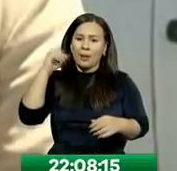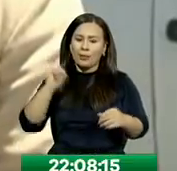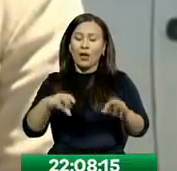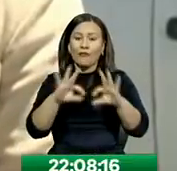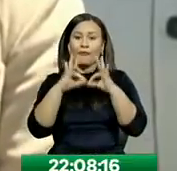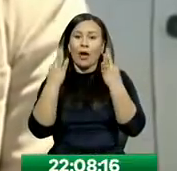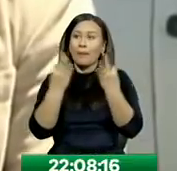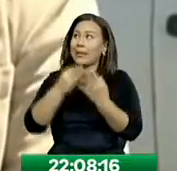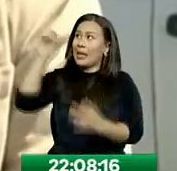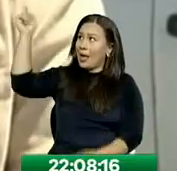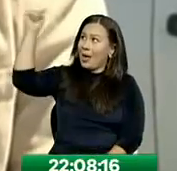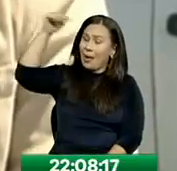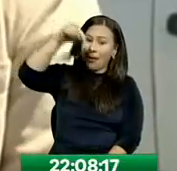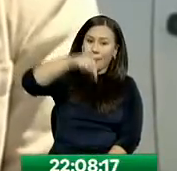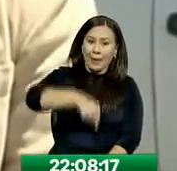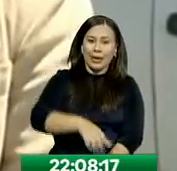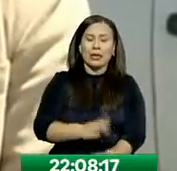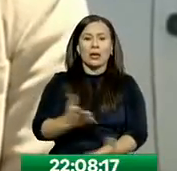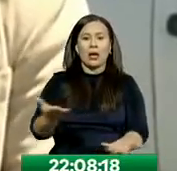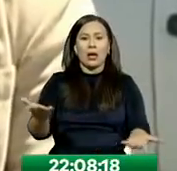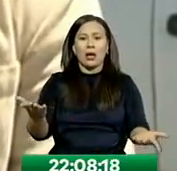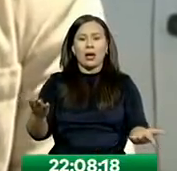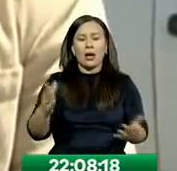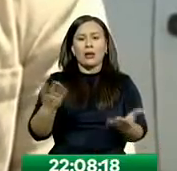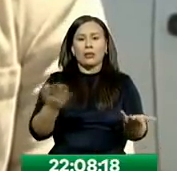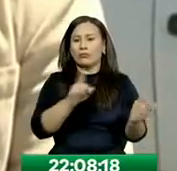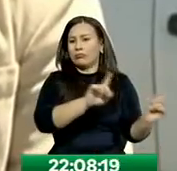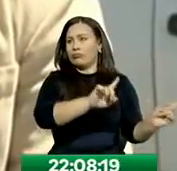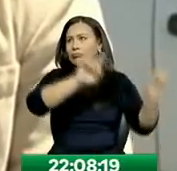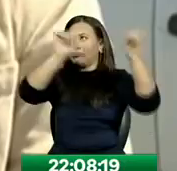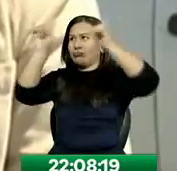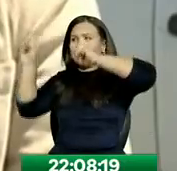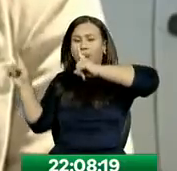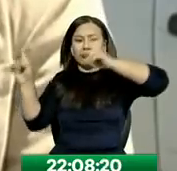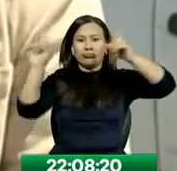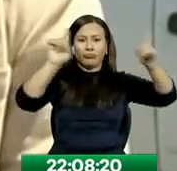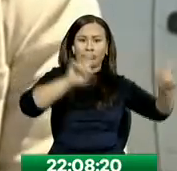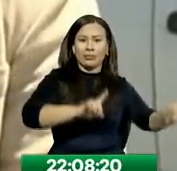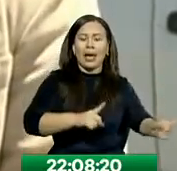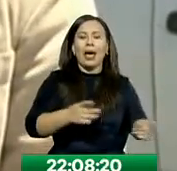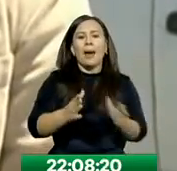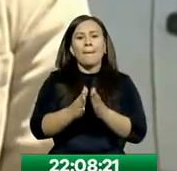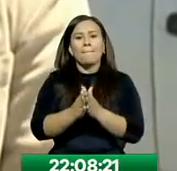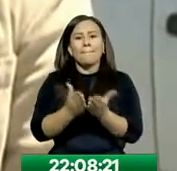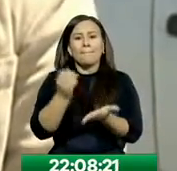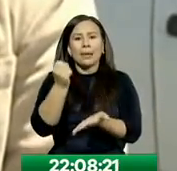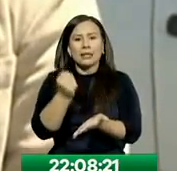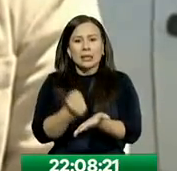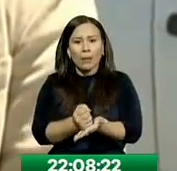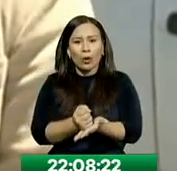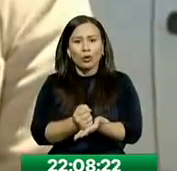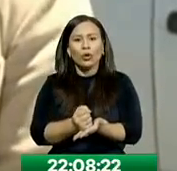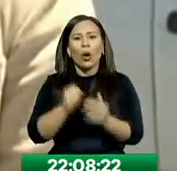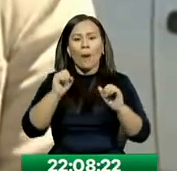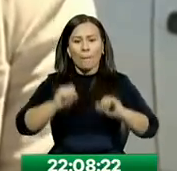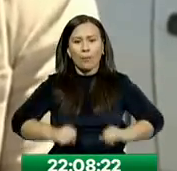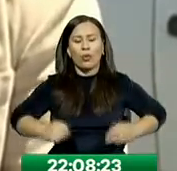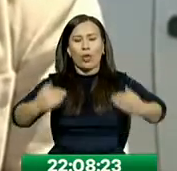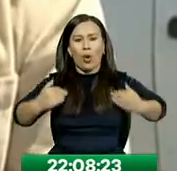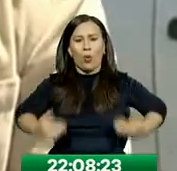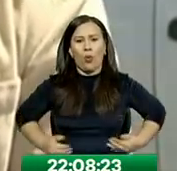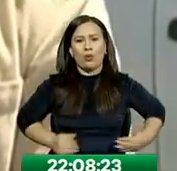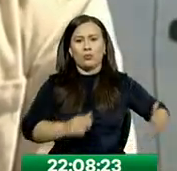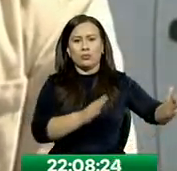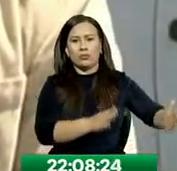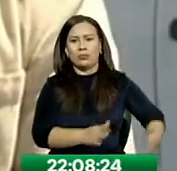de los fallecidos desde el interior del país hasta la ciudad de caracas y de esa manera les otorgue pasaportes y puedan trasladarlos hasta